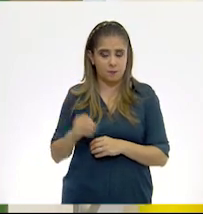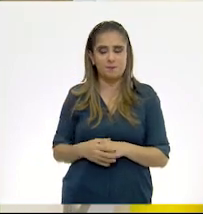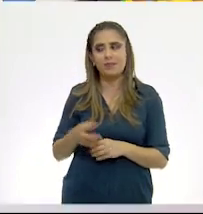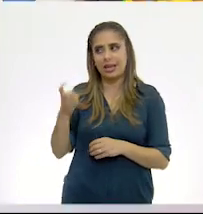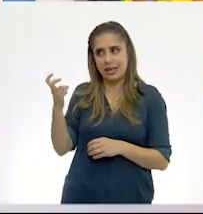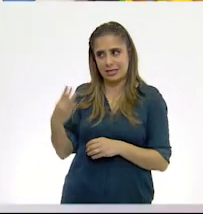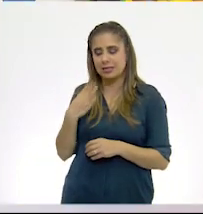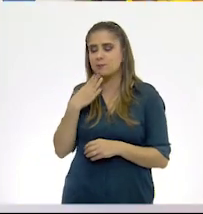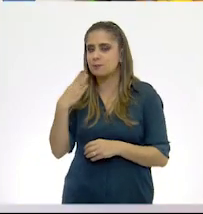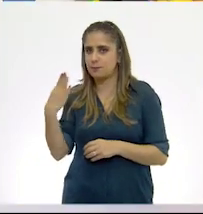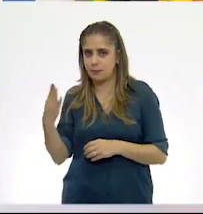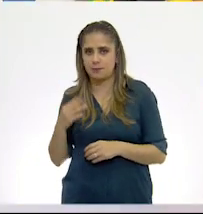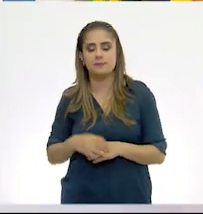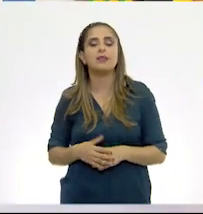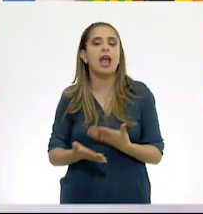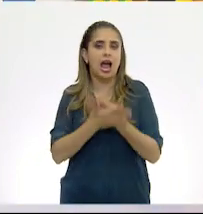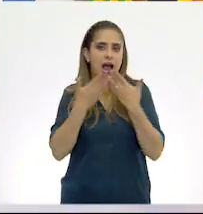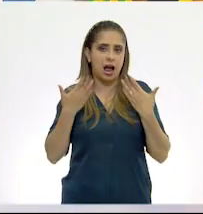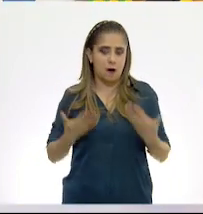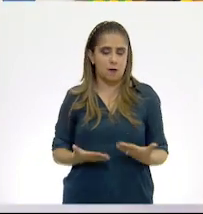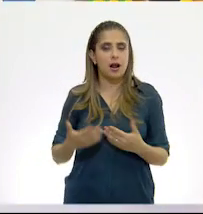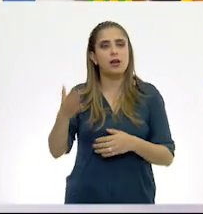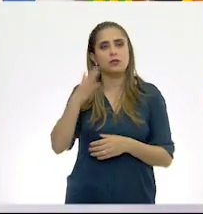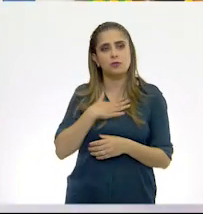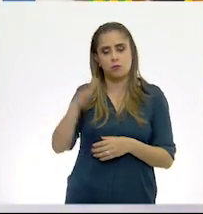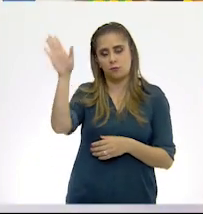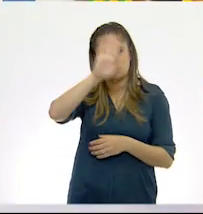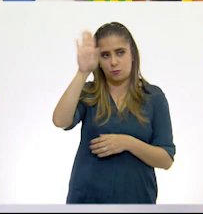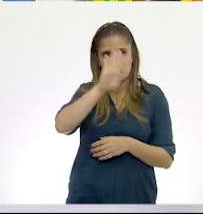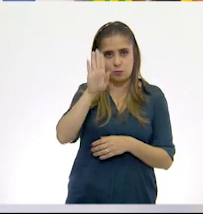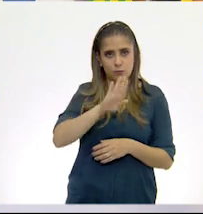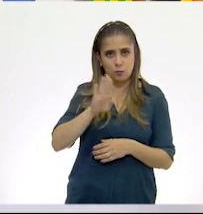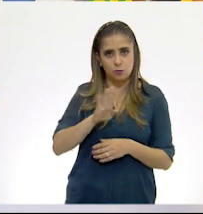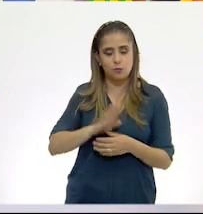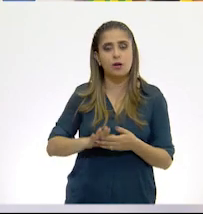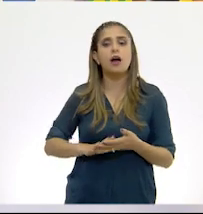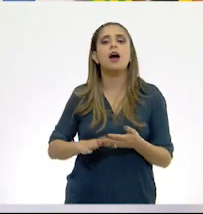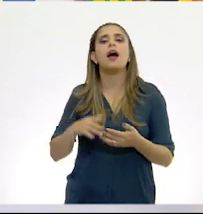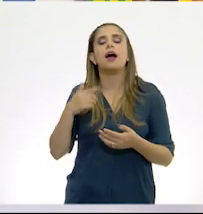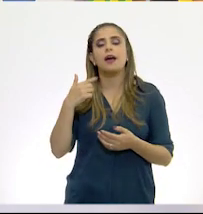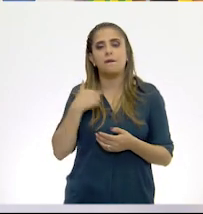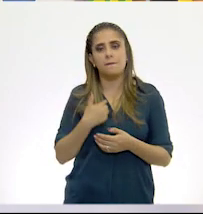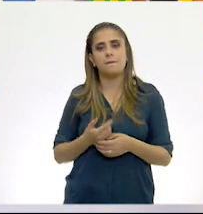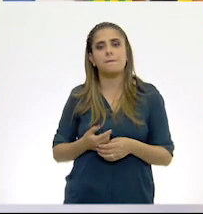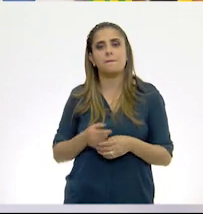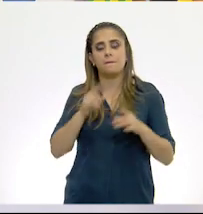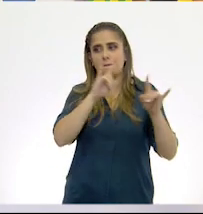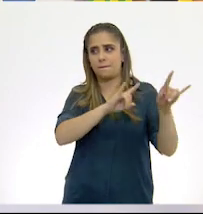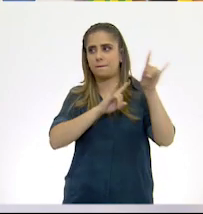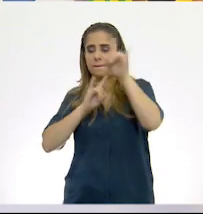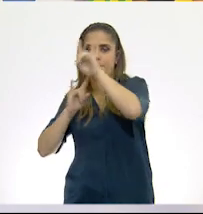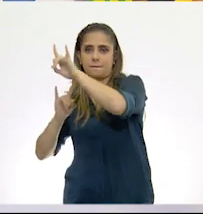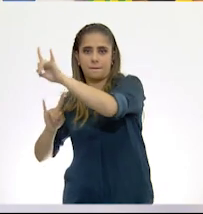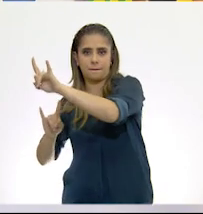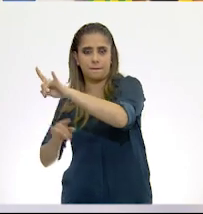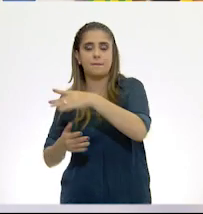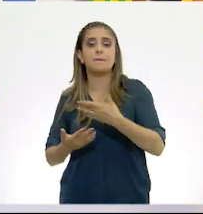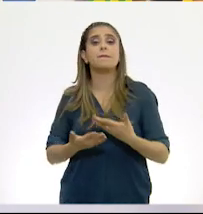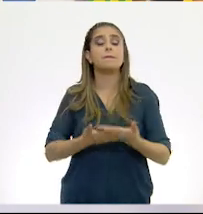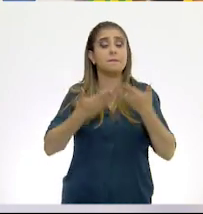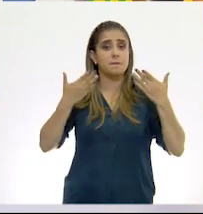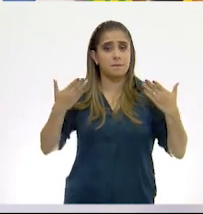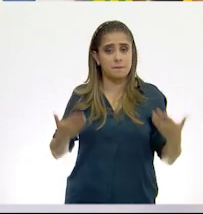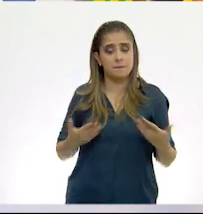poniendo a prueba lo que acabamos de ver. Vamos a borrar esto y vamos a regresar a su lugar las figuras porque ahora